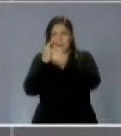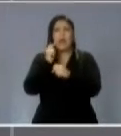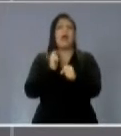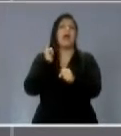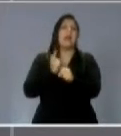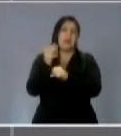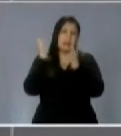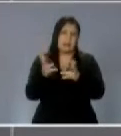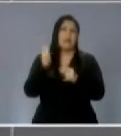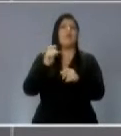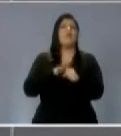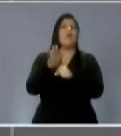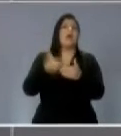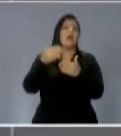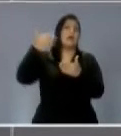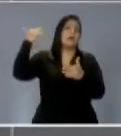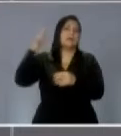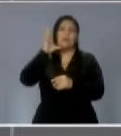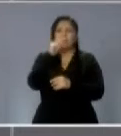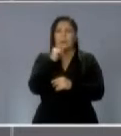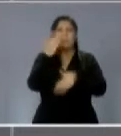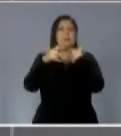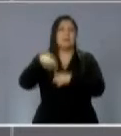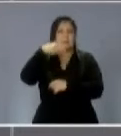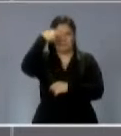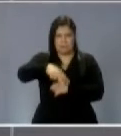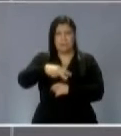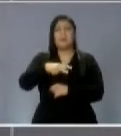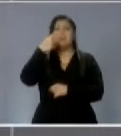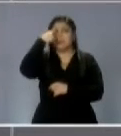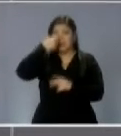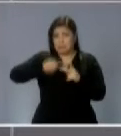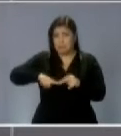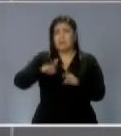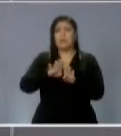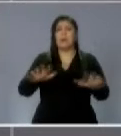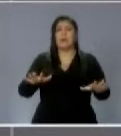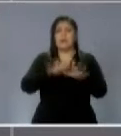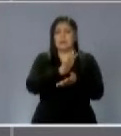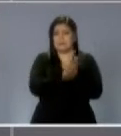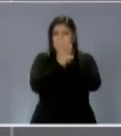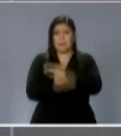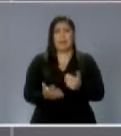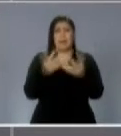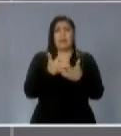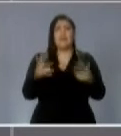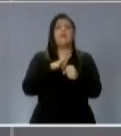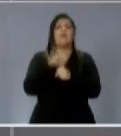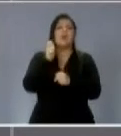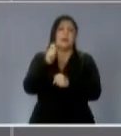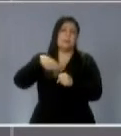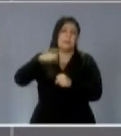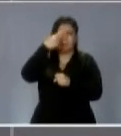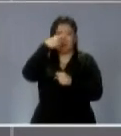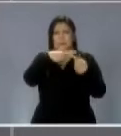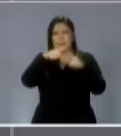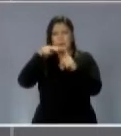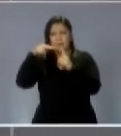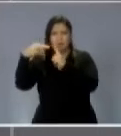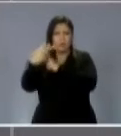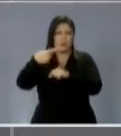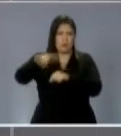concesión de las que se hacen a los condenados: expresar un último deseo, que se califique a su gobierno por los resultados